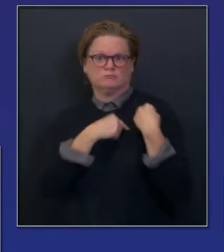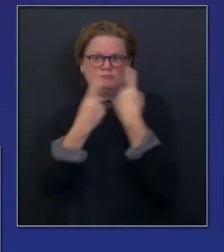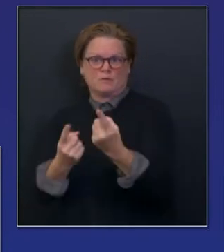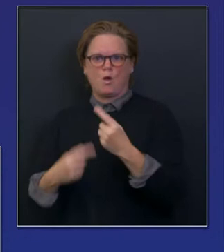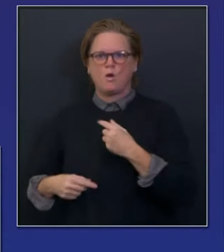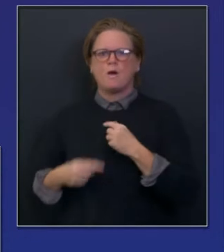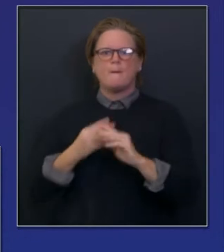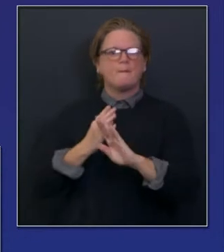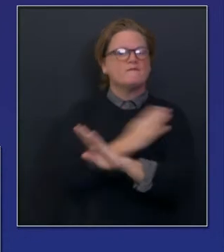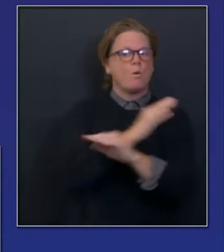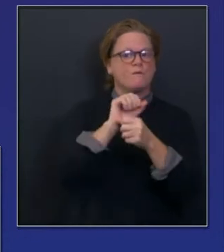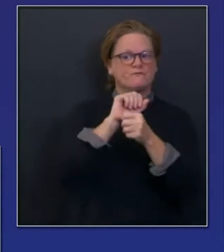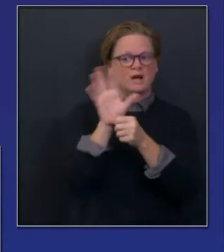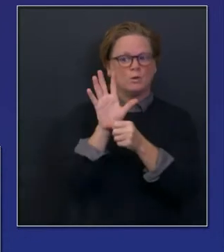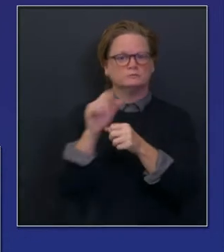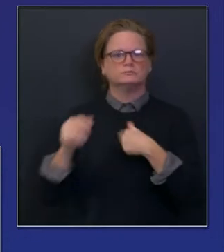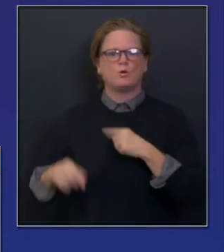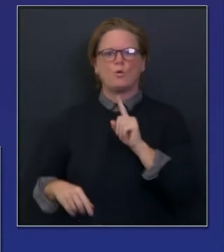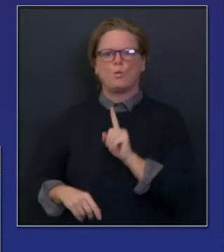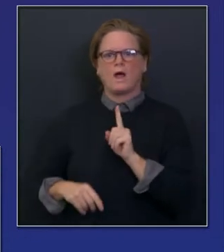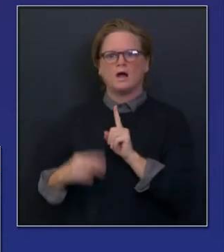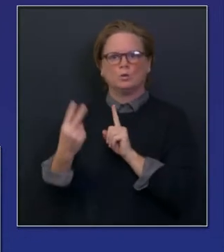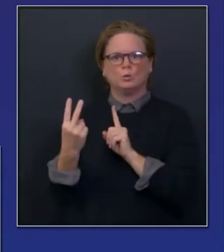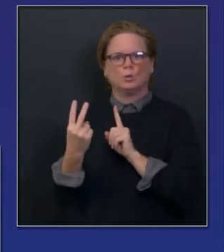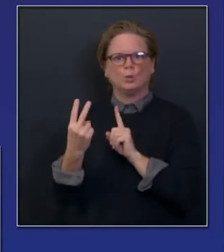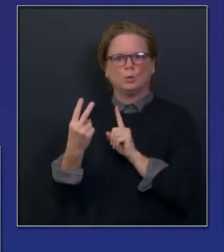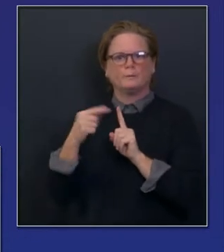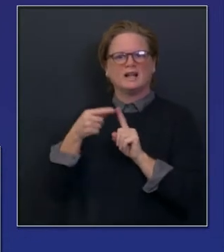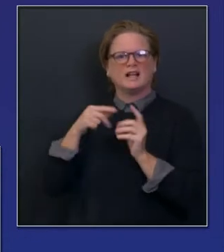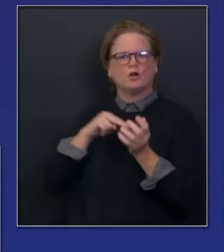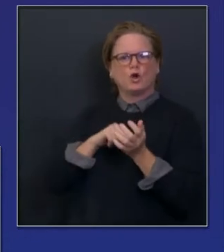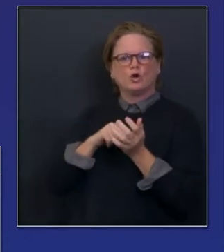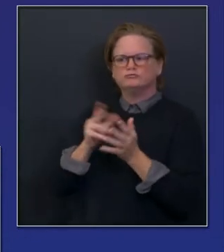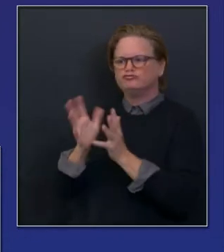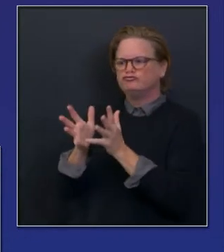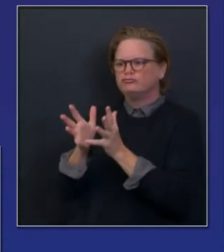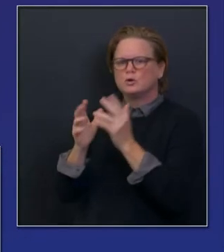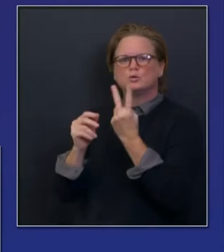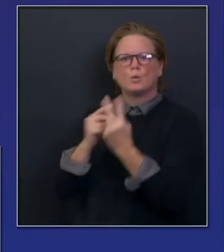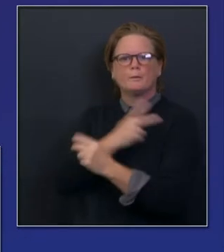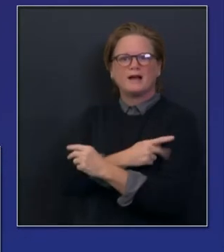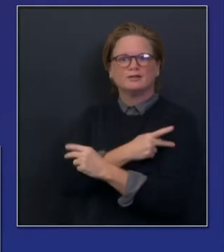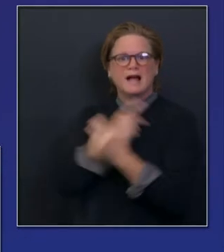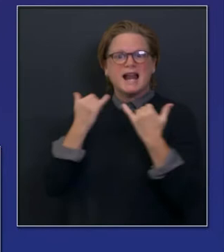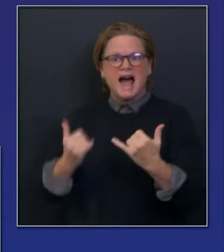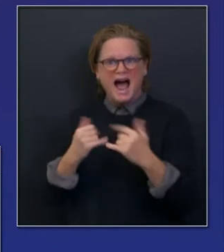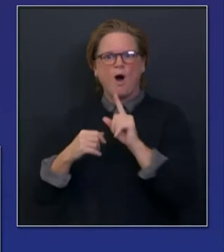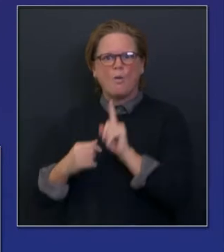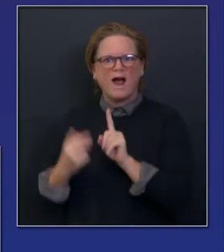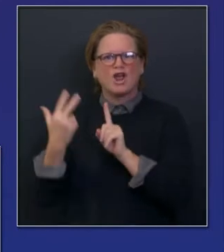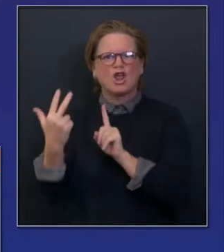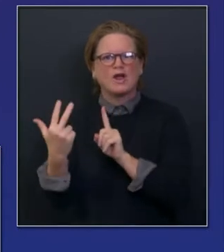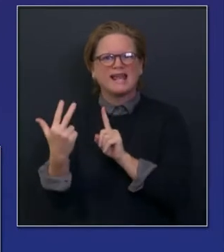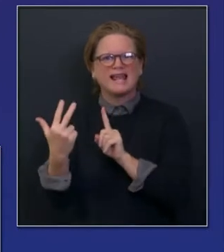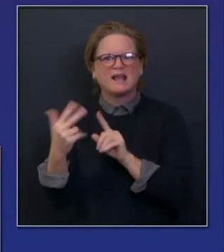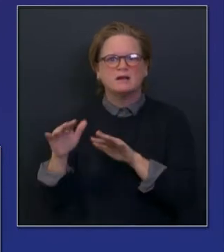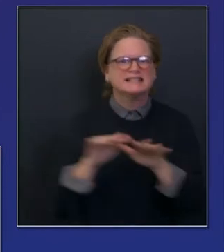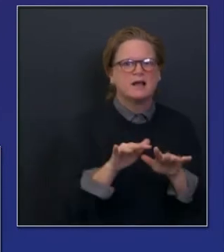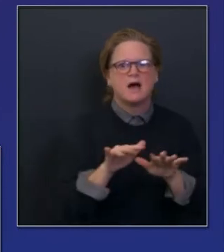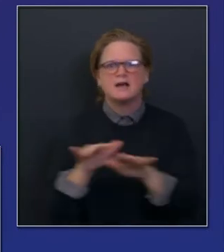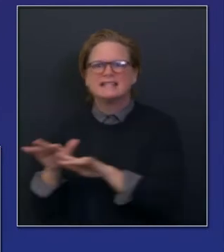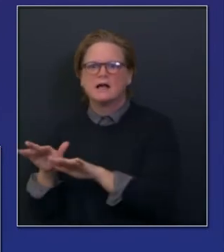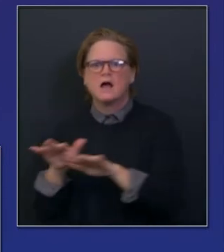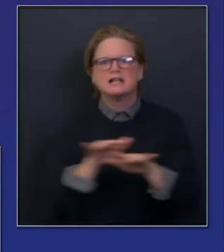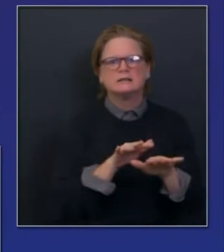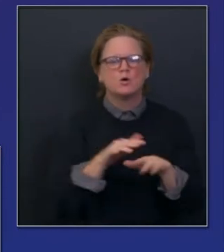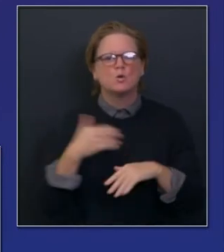la pandemia y actualmente con la emergencia actual, de 1 a 2, antes, ahora 1 a 3. Así